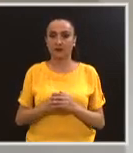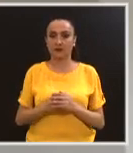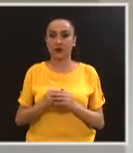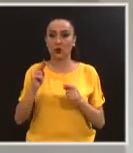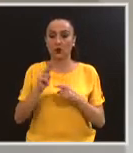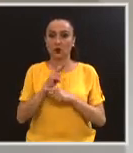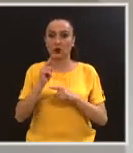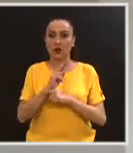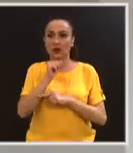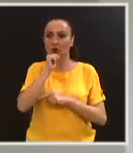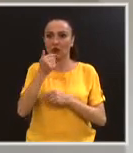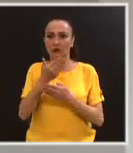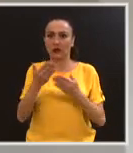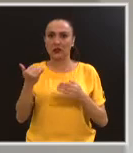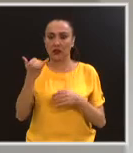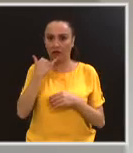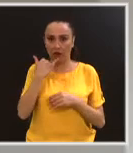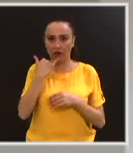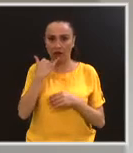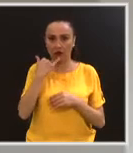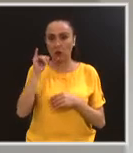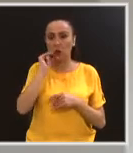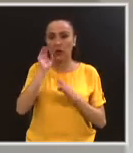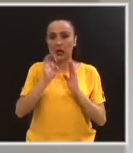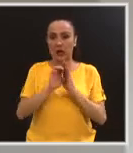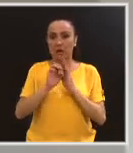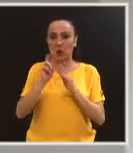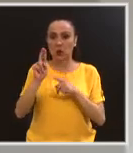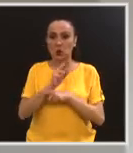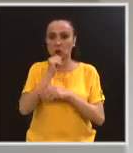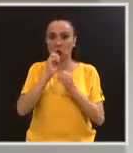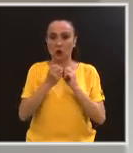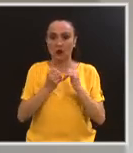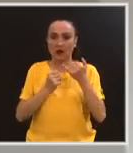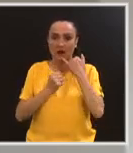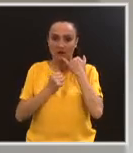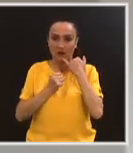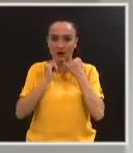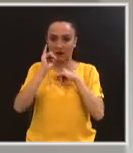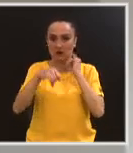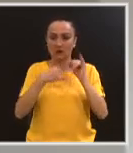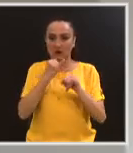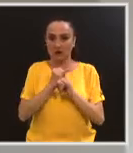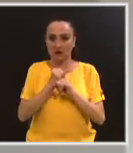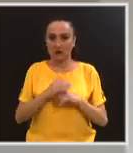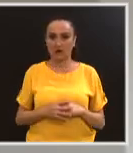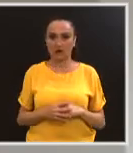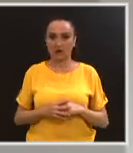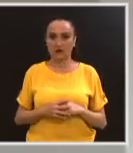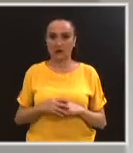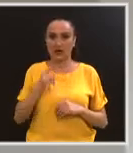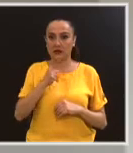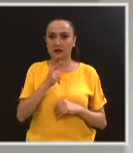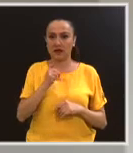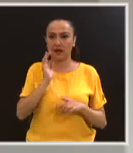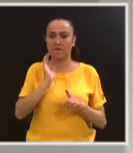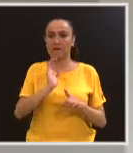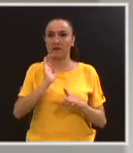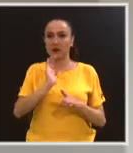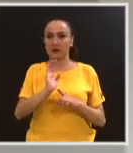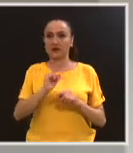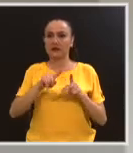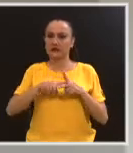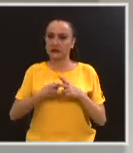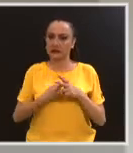utilización de otros medios telefónicos Como por ejemplo el uso de números telefónicos internacionales este estas amenazas